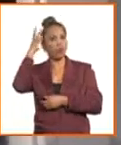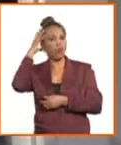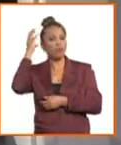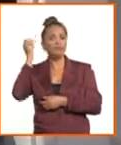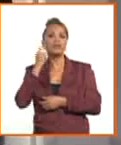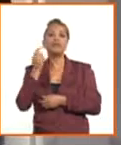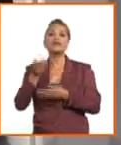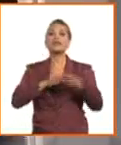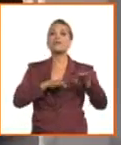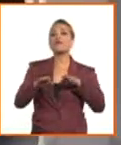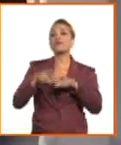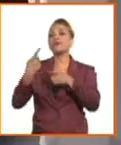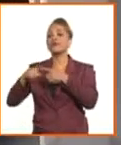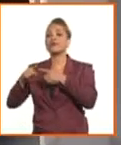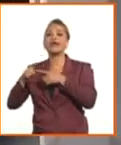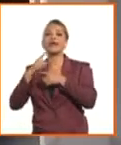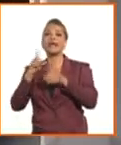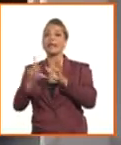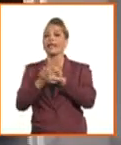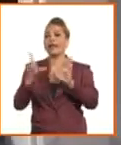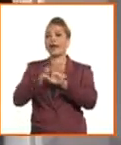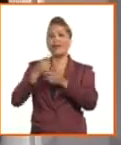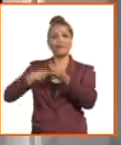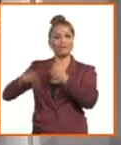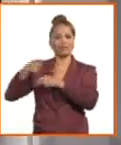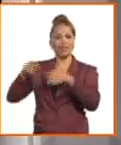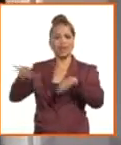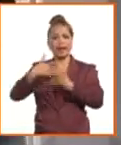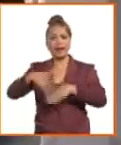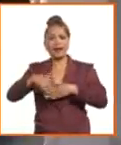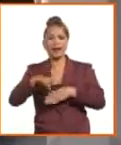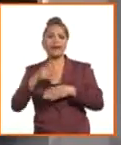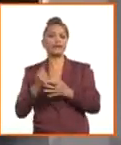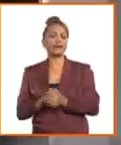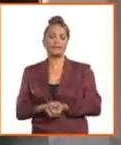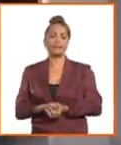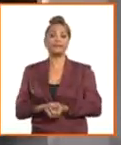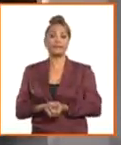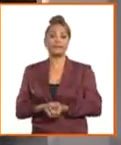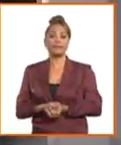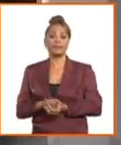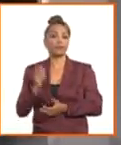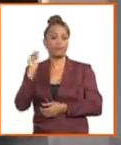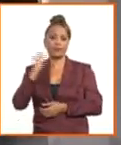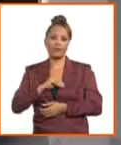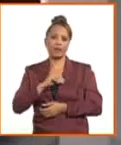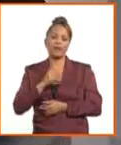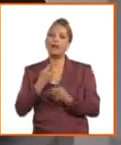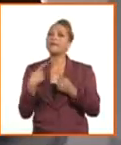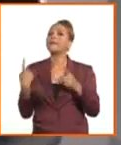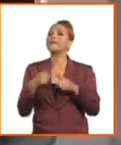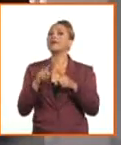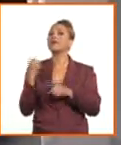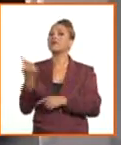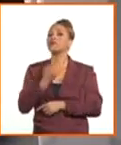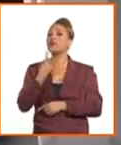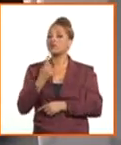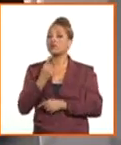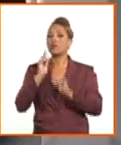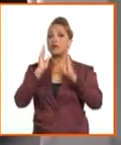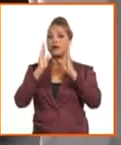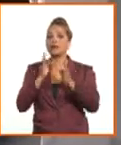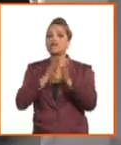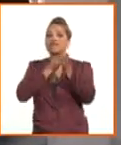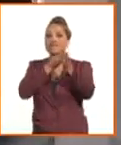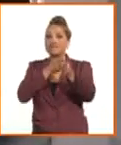en otros mercados con un grado de informalidad, pero nosotros, para encauzar el